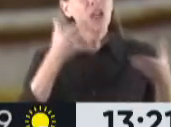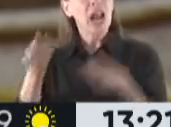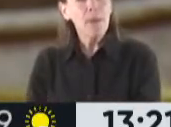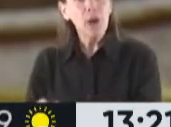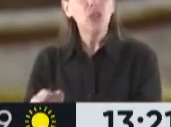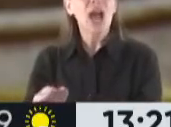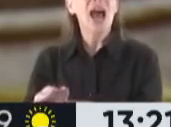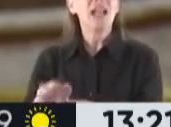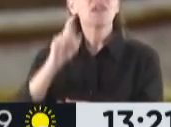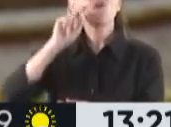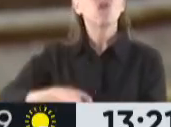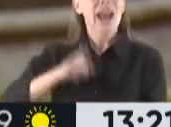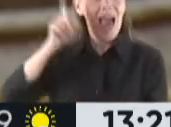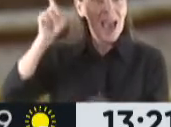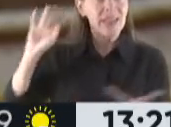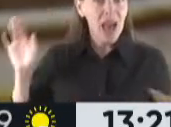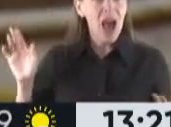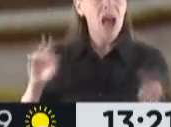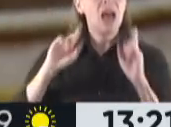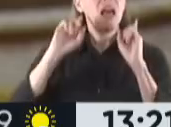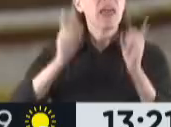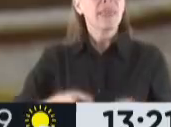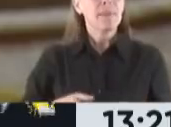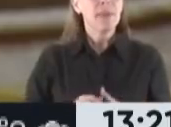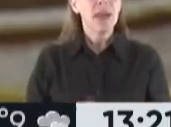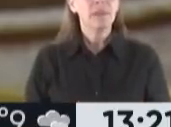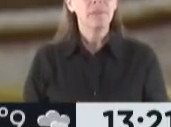Ucrania, también a la luz